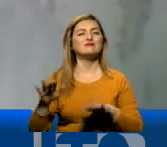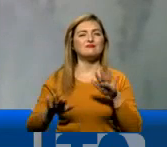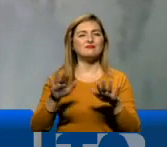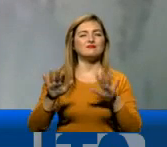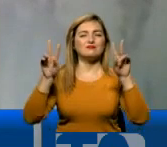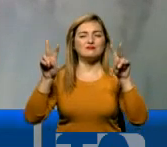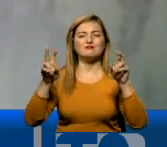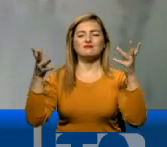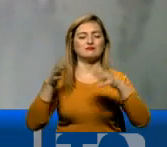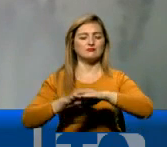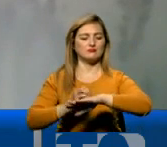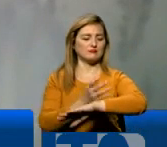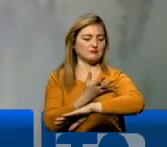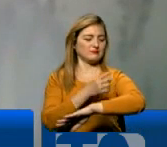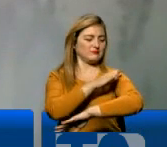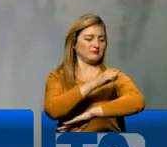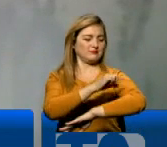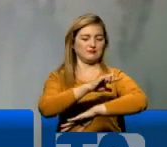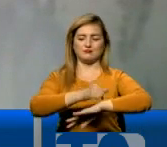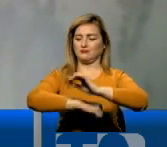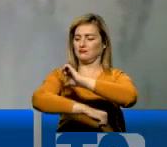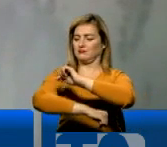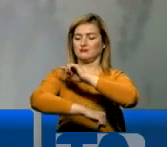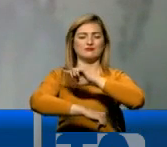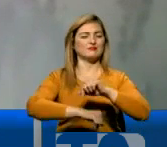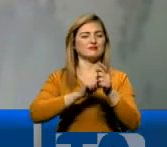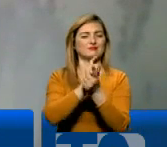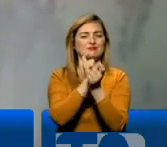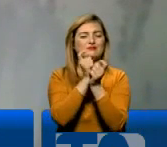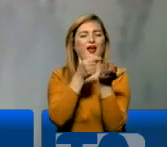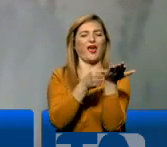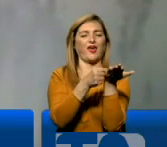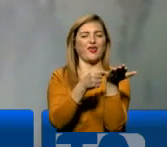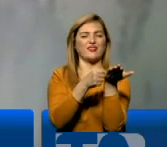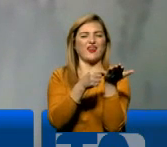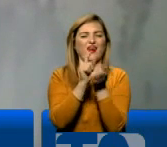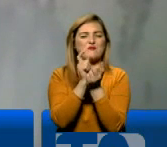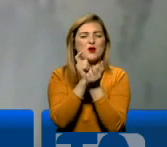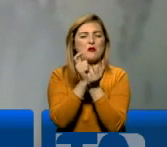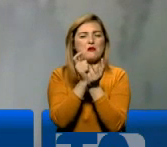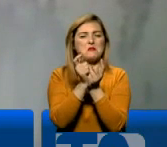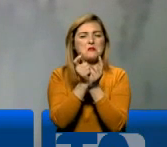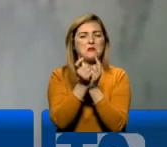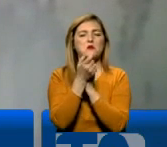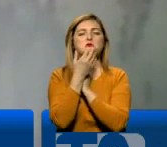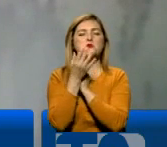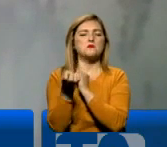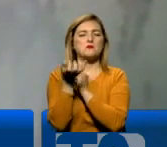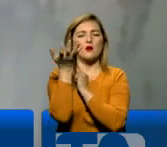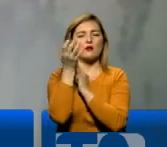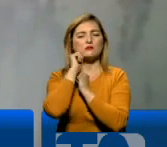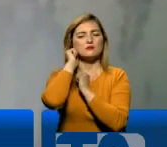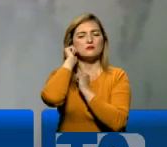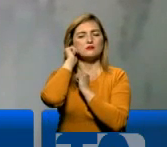leucismo. Esta condición son cambios en su código genético, la cual da una coloración